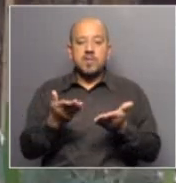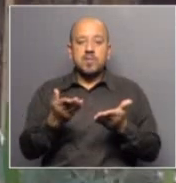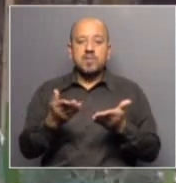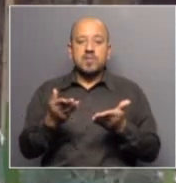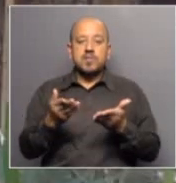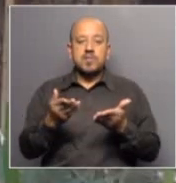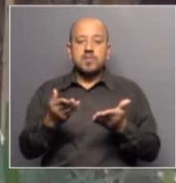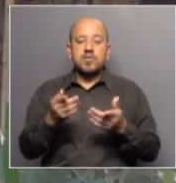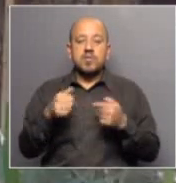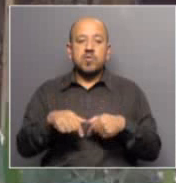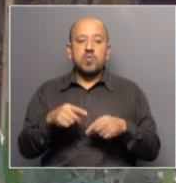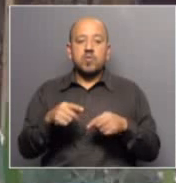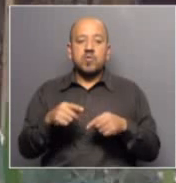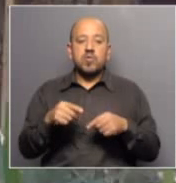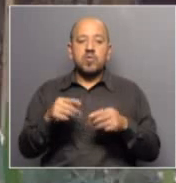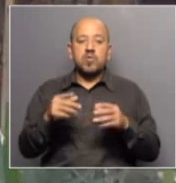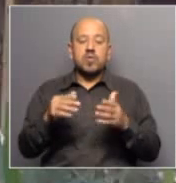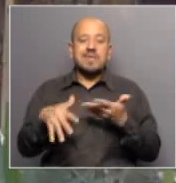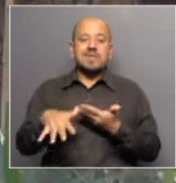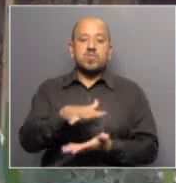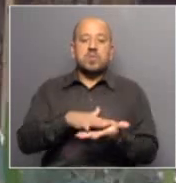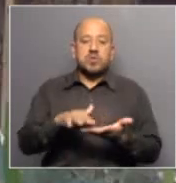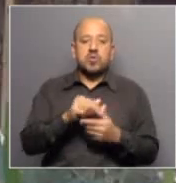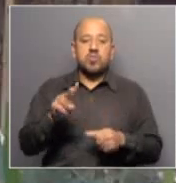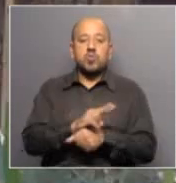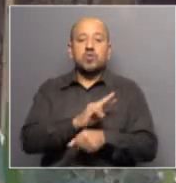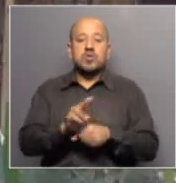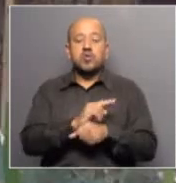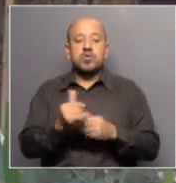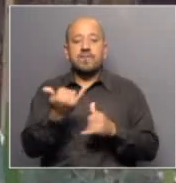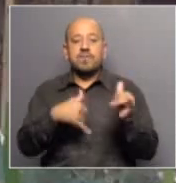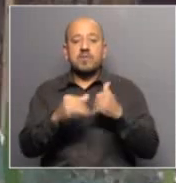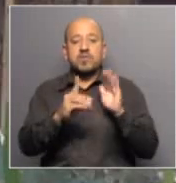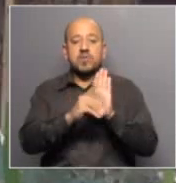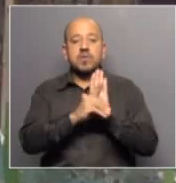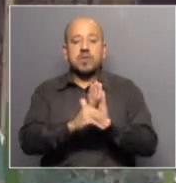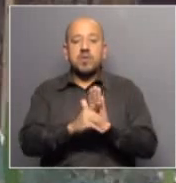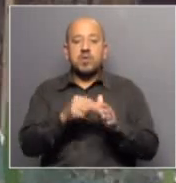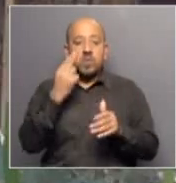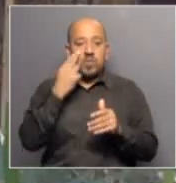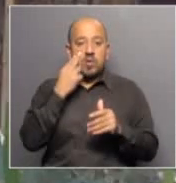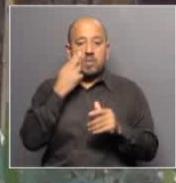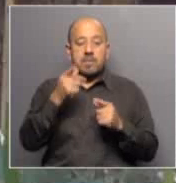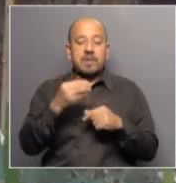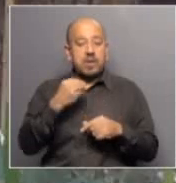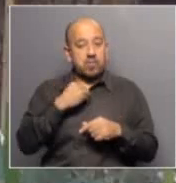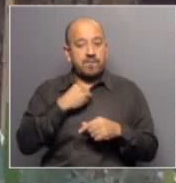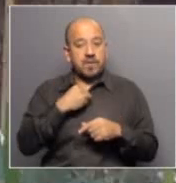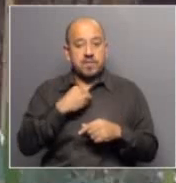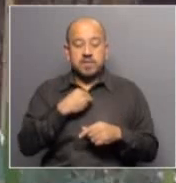son privados de las personas y sensibles por la Ley de Protección de Datos, esto va a ser un problema para la